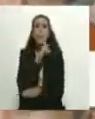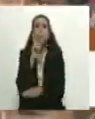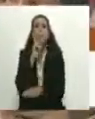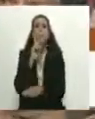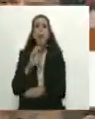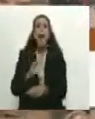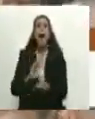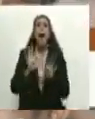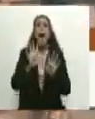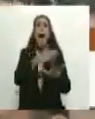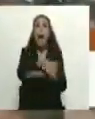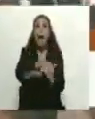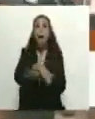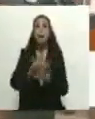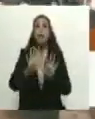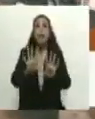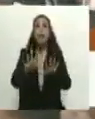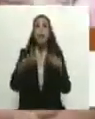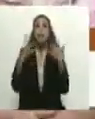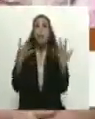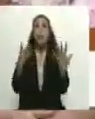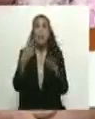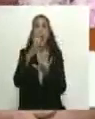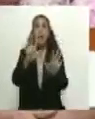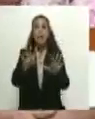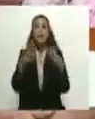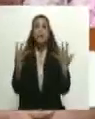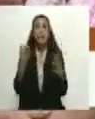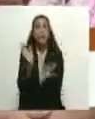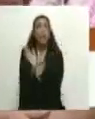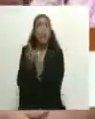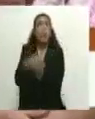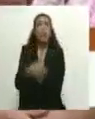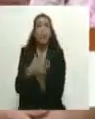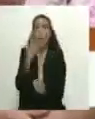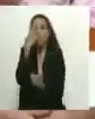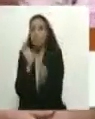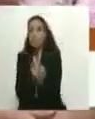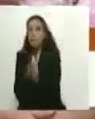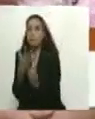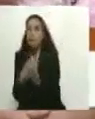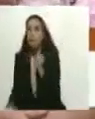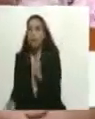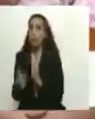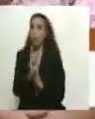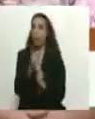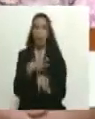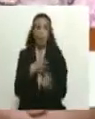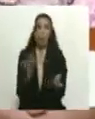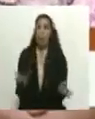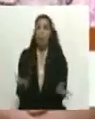Calle 19, jefe de calle de la calle 19. No se puede esconder, ¿dónde se va a meter? ¿Eres tú?